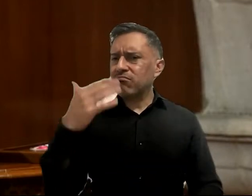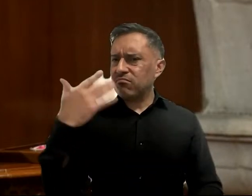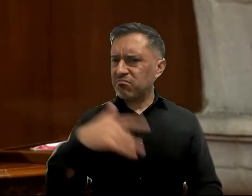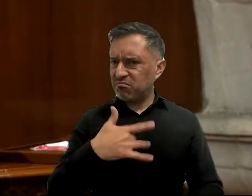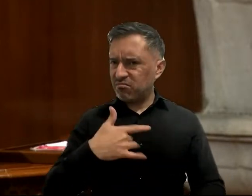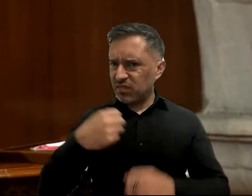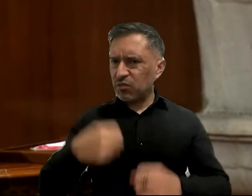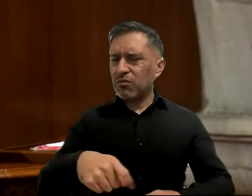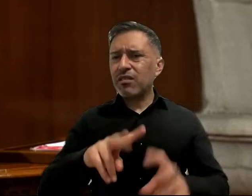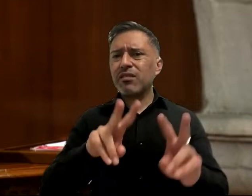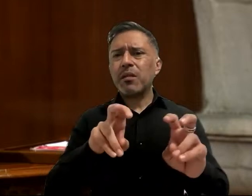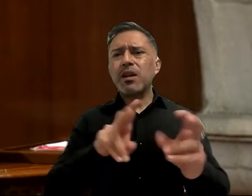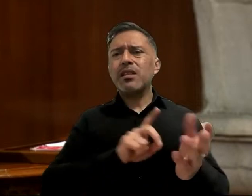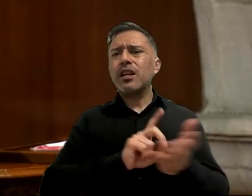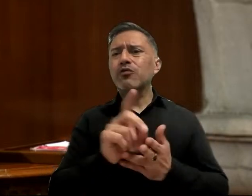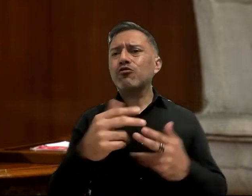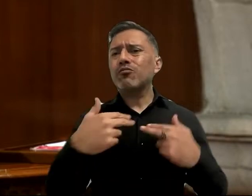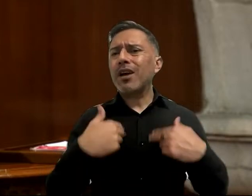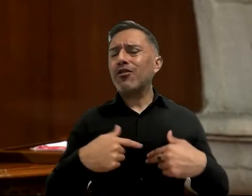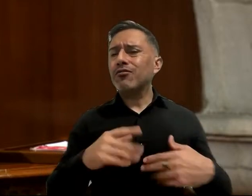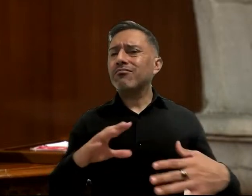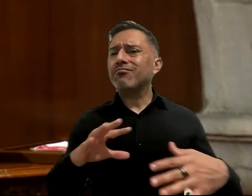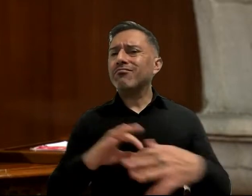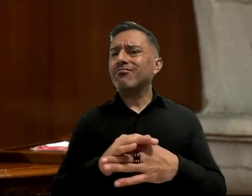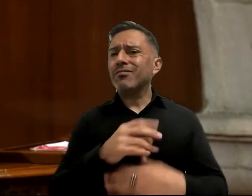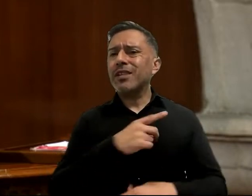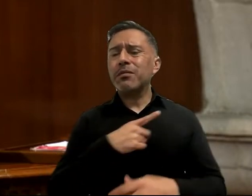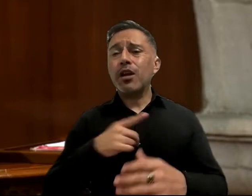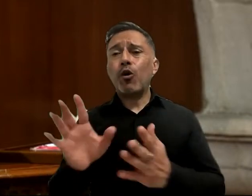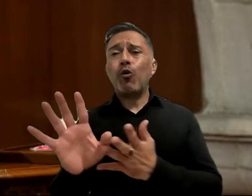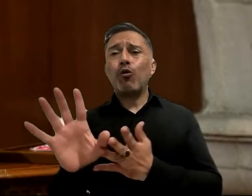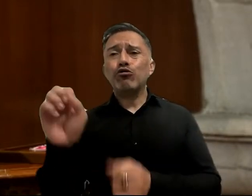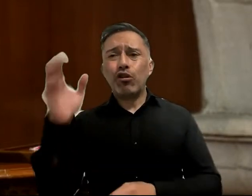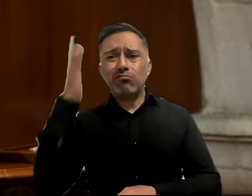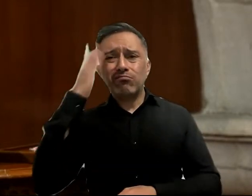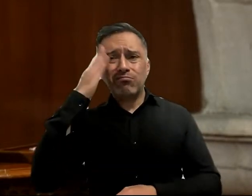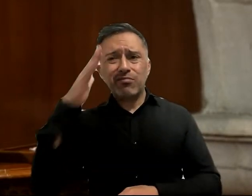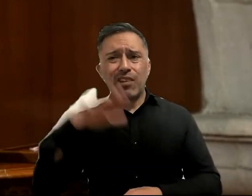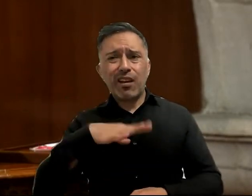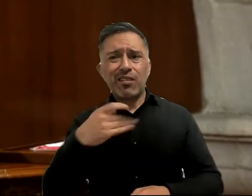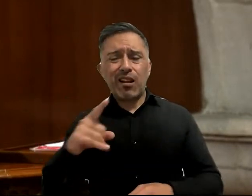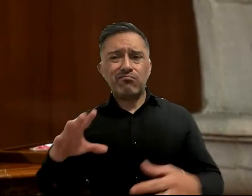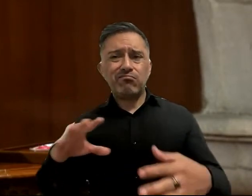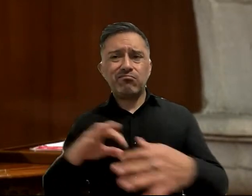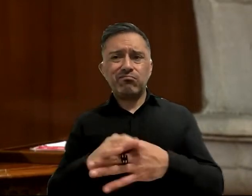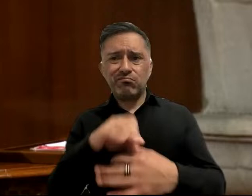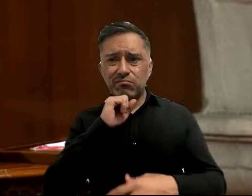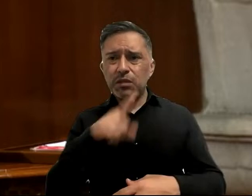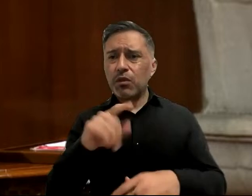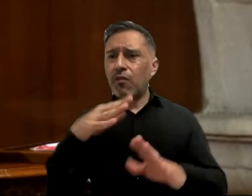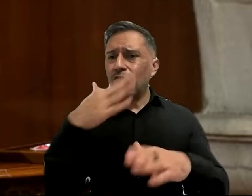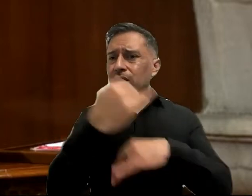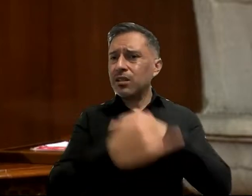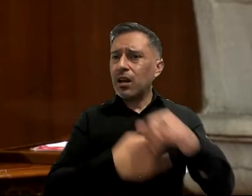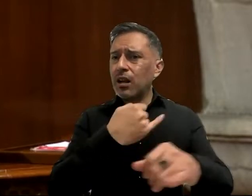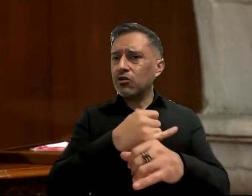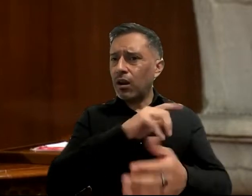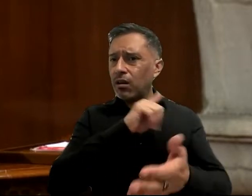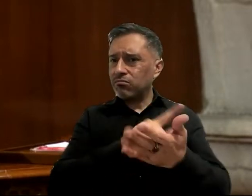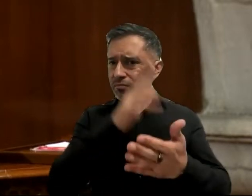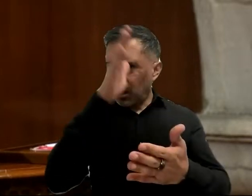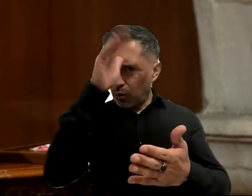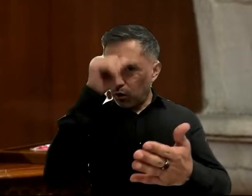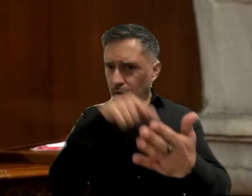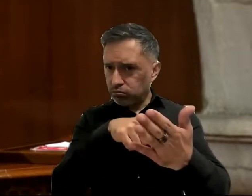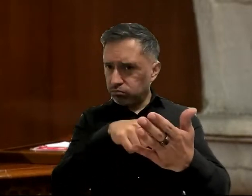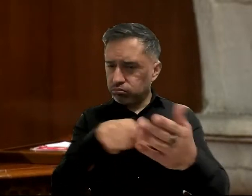humanos deben interpretarse de conformidad con la Constitución General y con los tratados internacionales, favoreciendo en todo tiempo a las